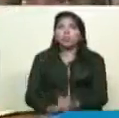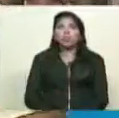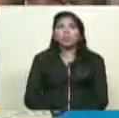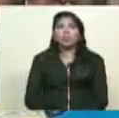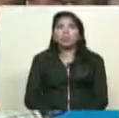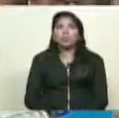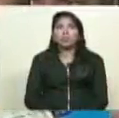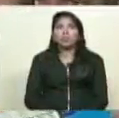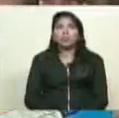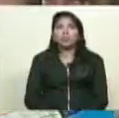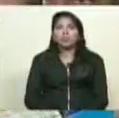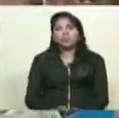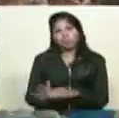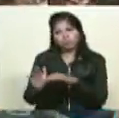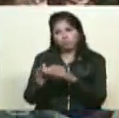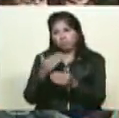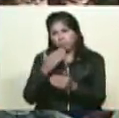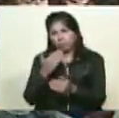Permítame.